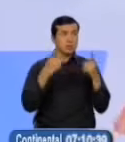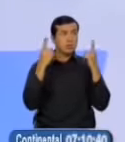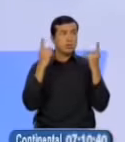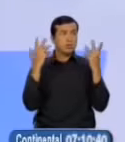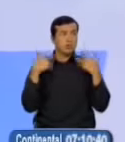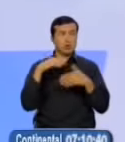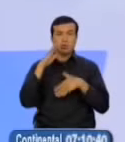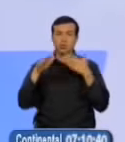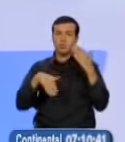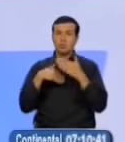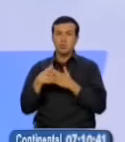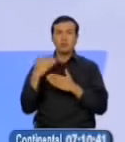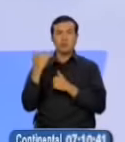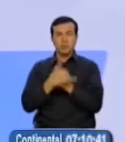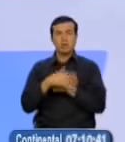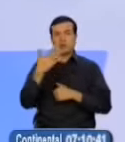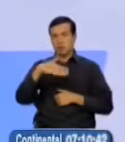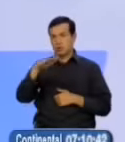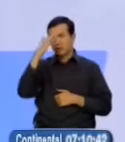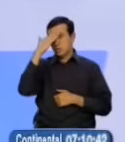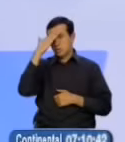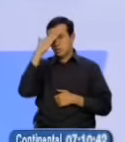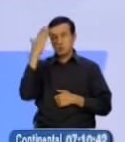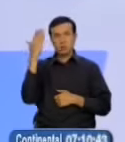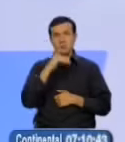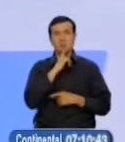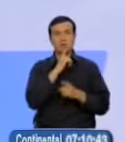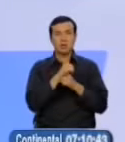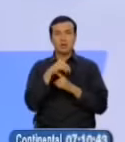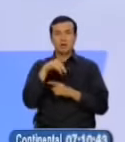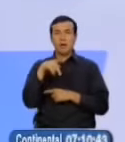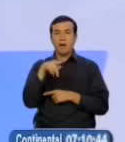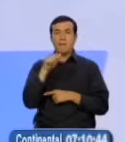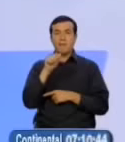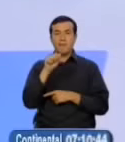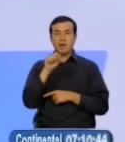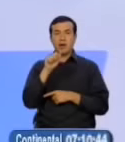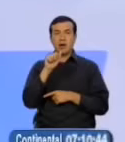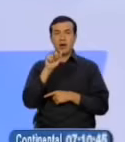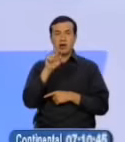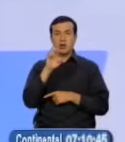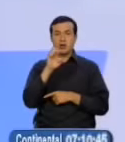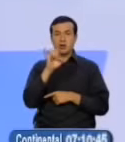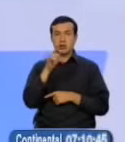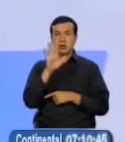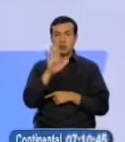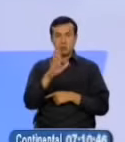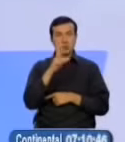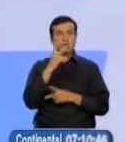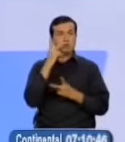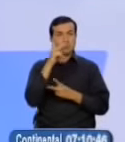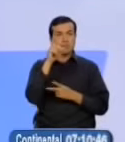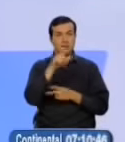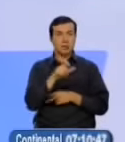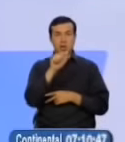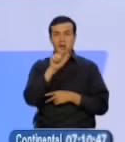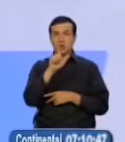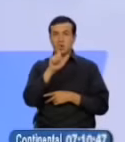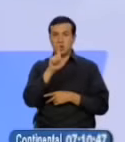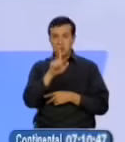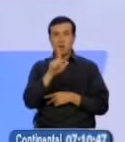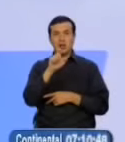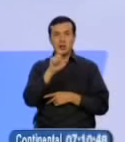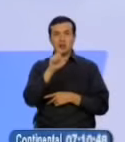lo que ya todo el país decía, lo que era un secreto a voces, que el señor Carlos Pareja Iannuzelli, con su vinculación con el señor Alex Bravo,